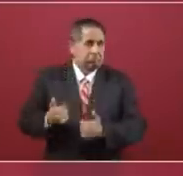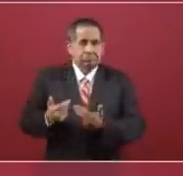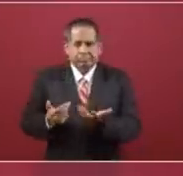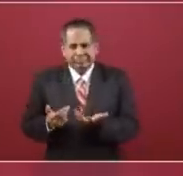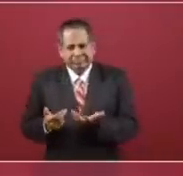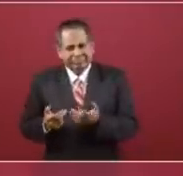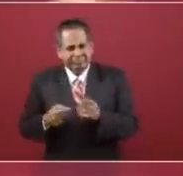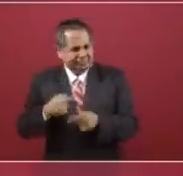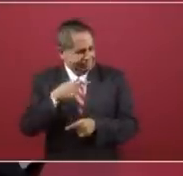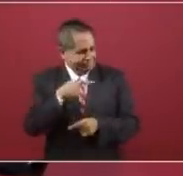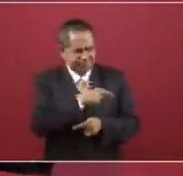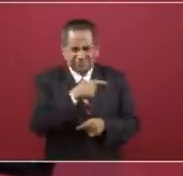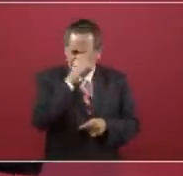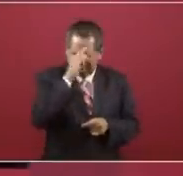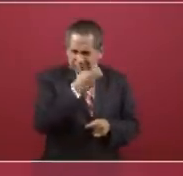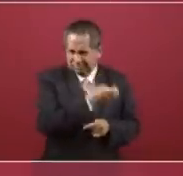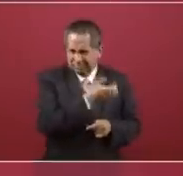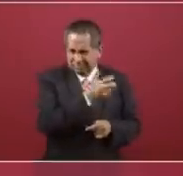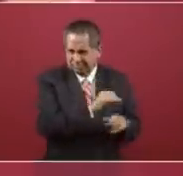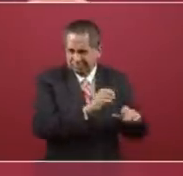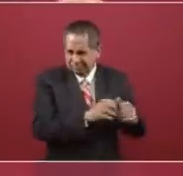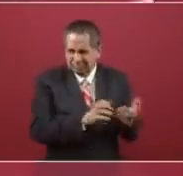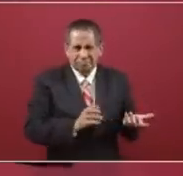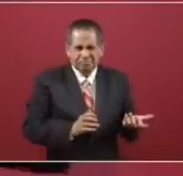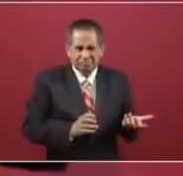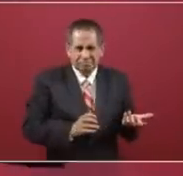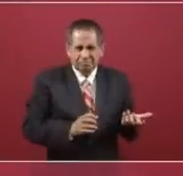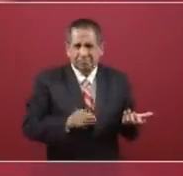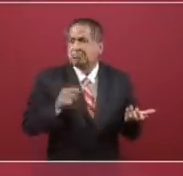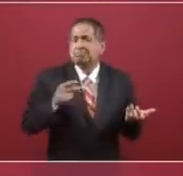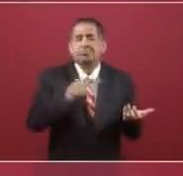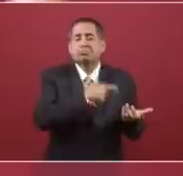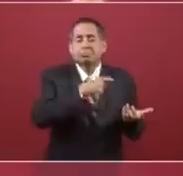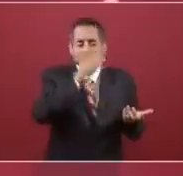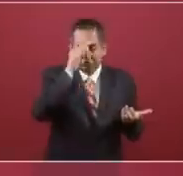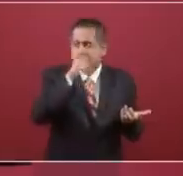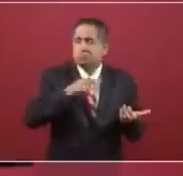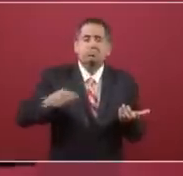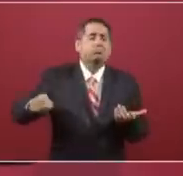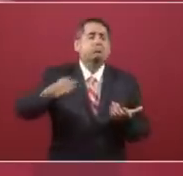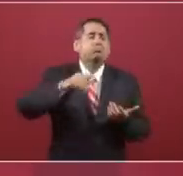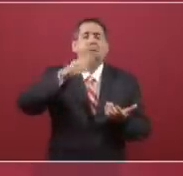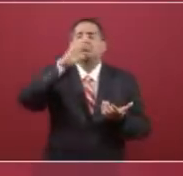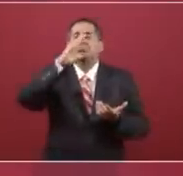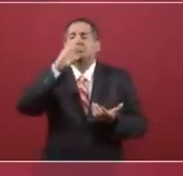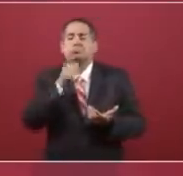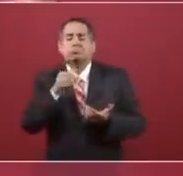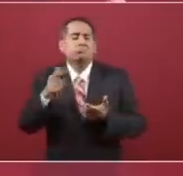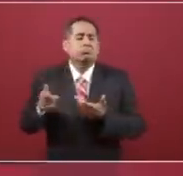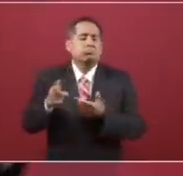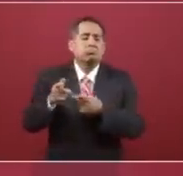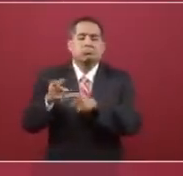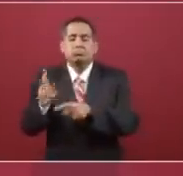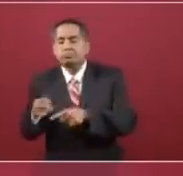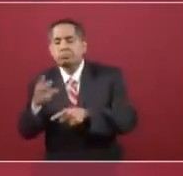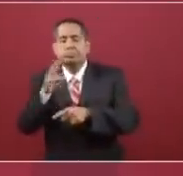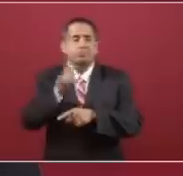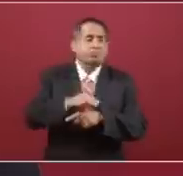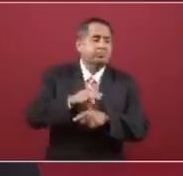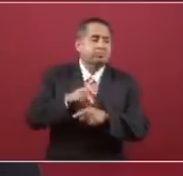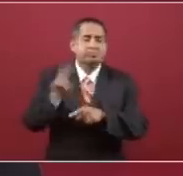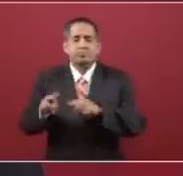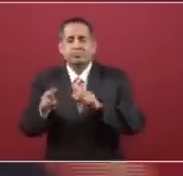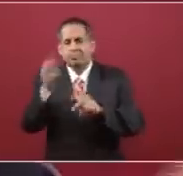para eh discernir, para eh saber qué es cierto y qué no es cierto.